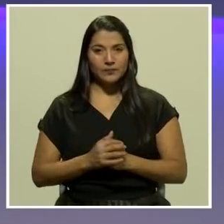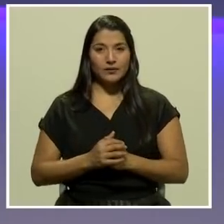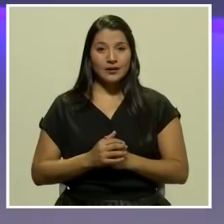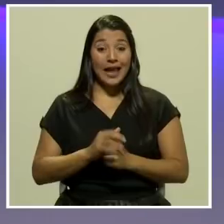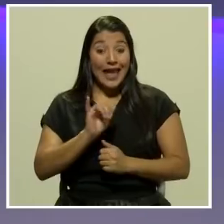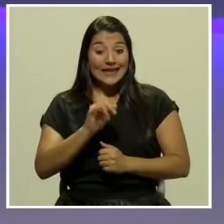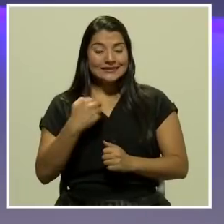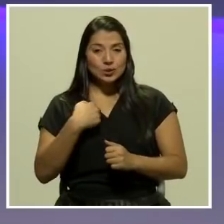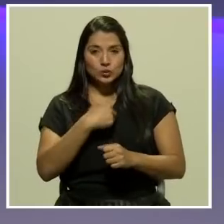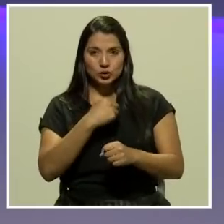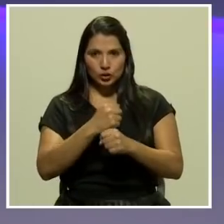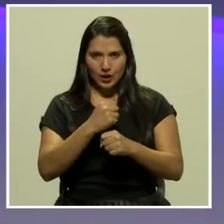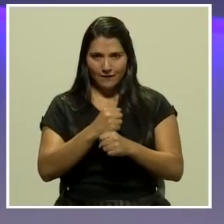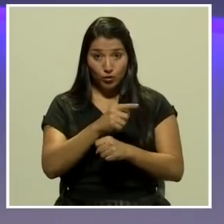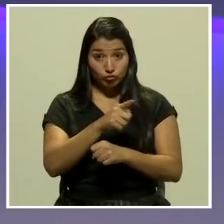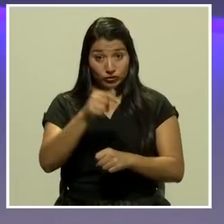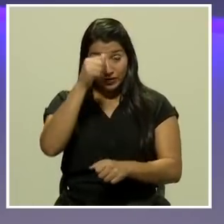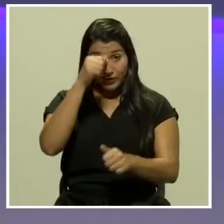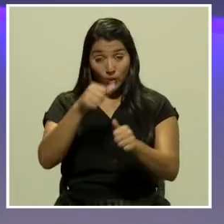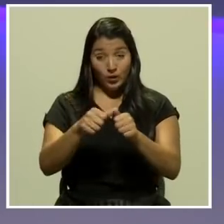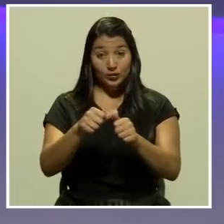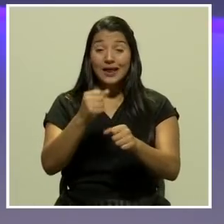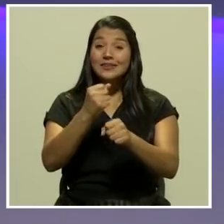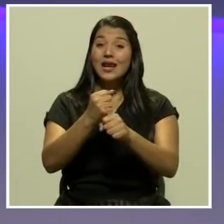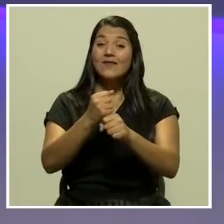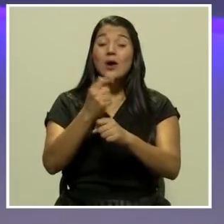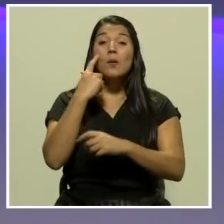Ese es nuestro trabajo. Recuerde,